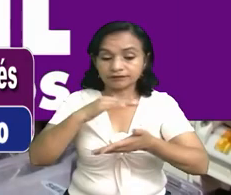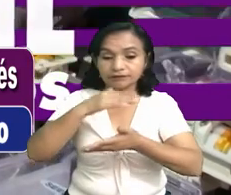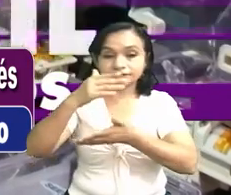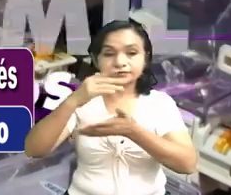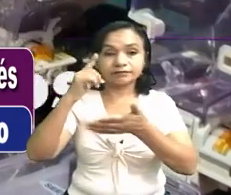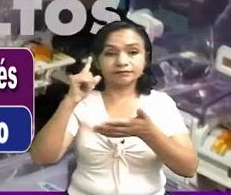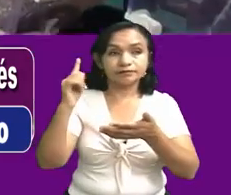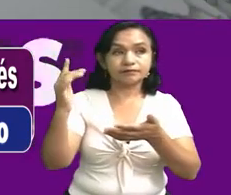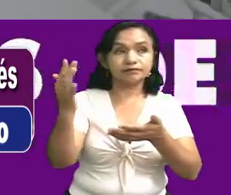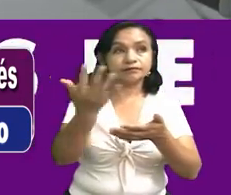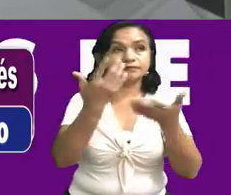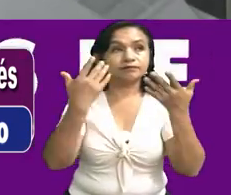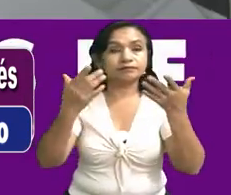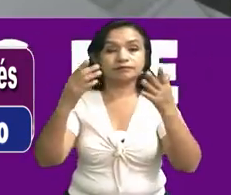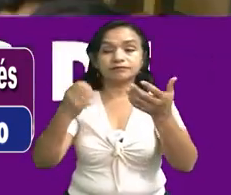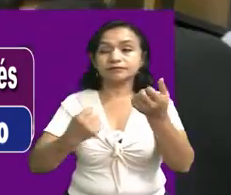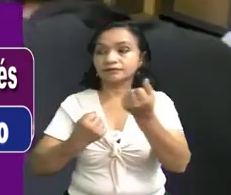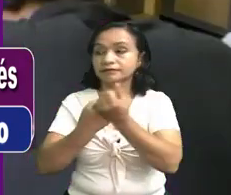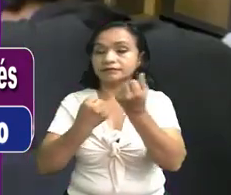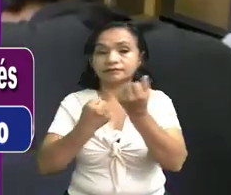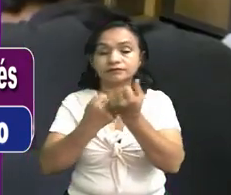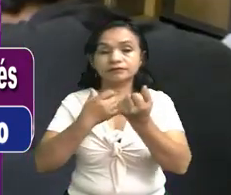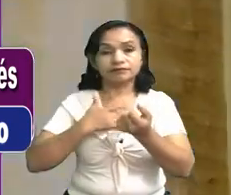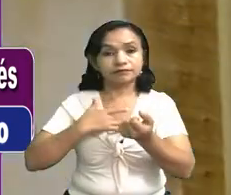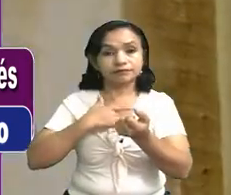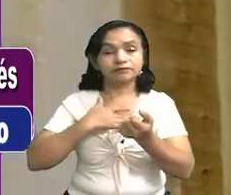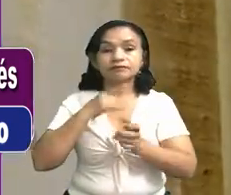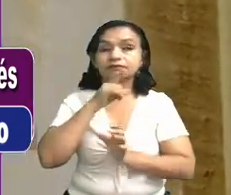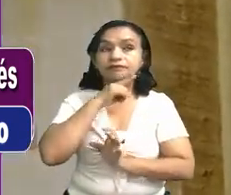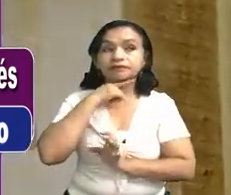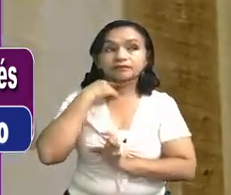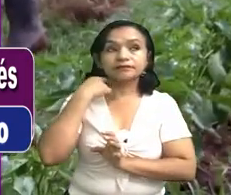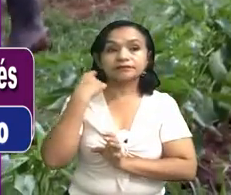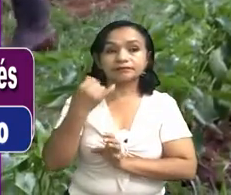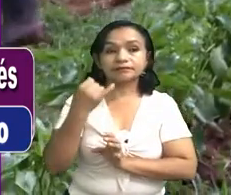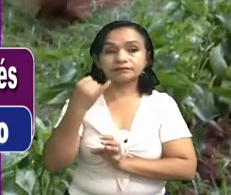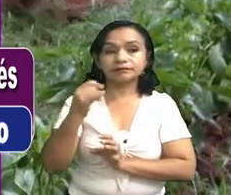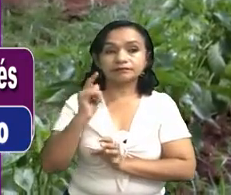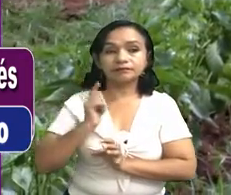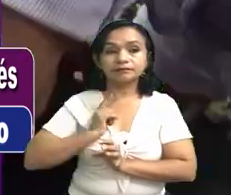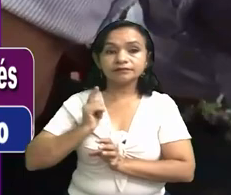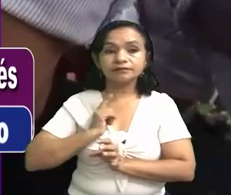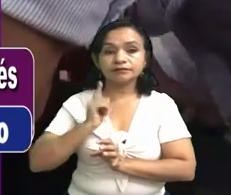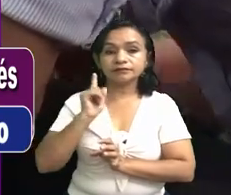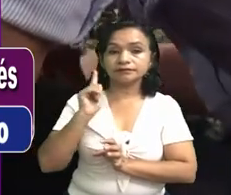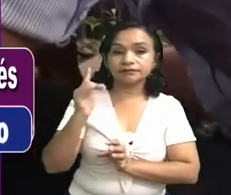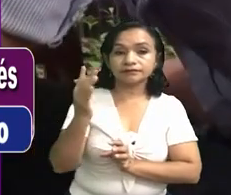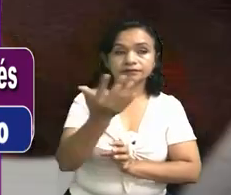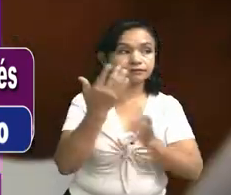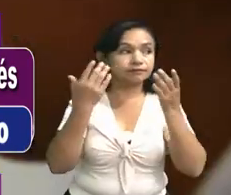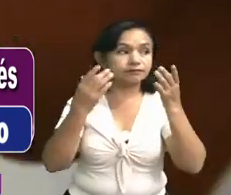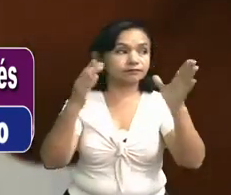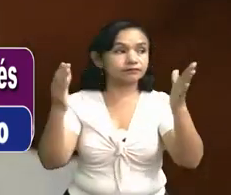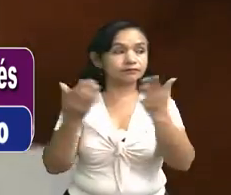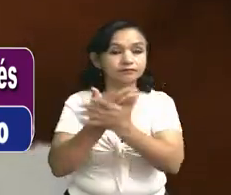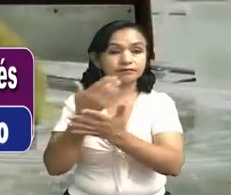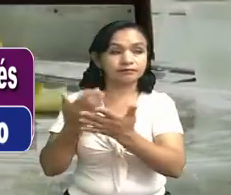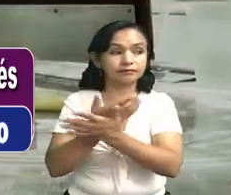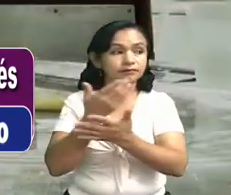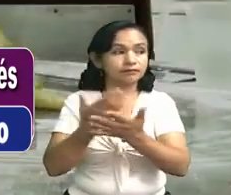medios, para complementar, ¿no? Necesariamente. Sí, efectivamente, nosotros tenemos que hacer toda esta actualización.